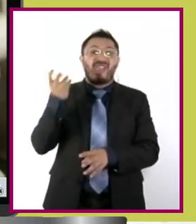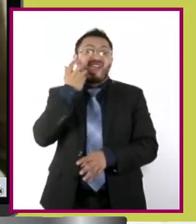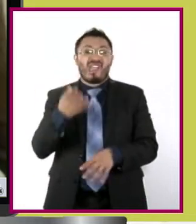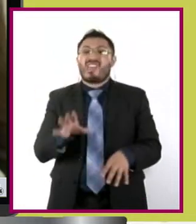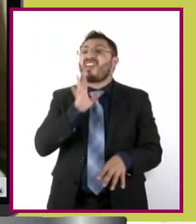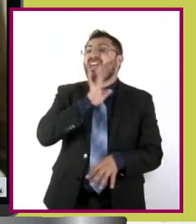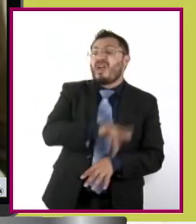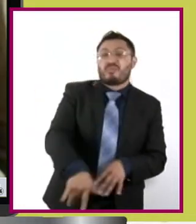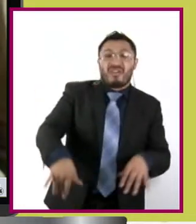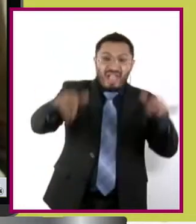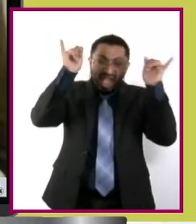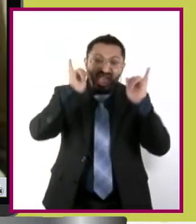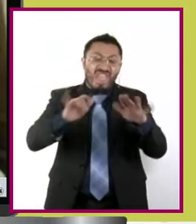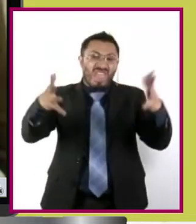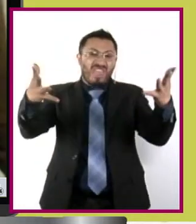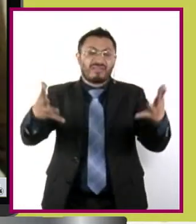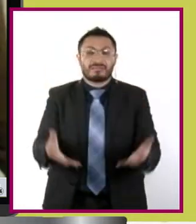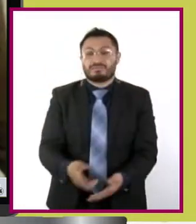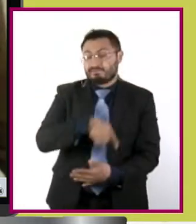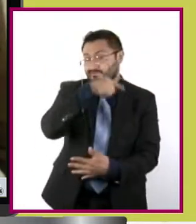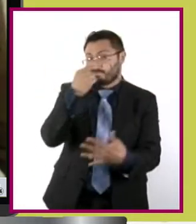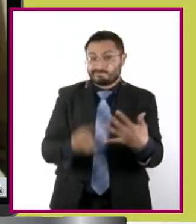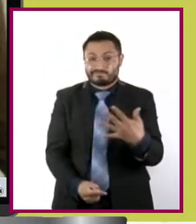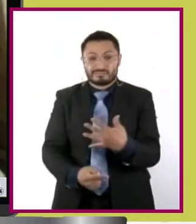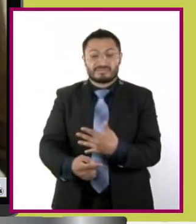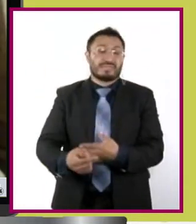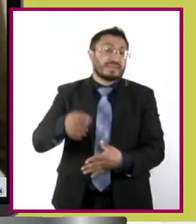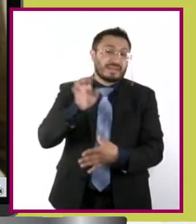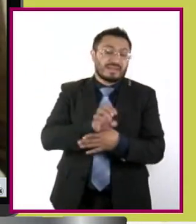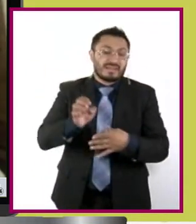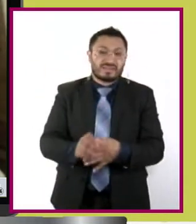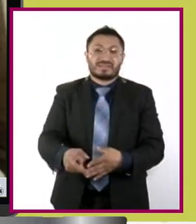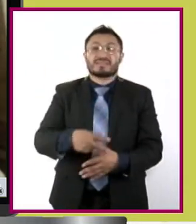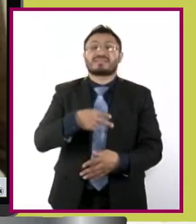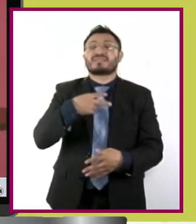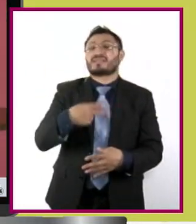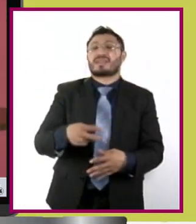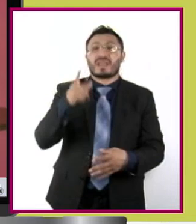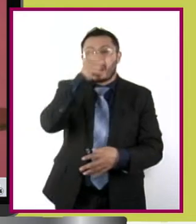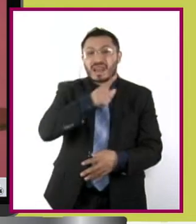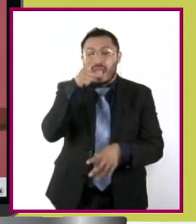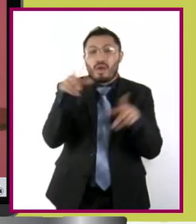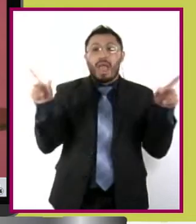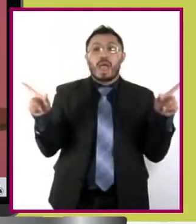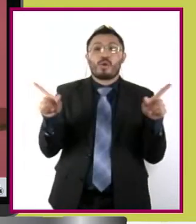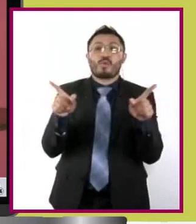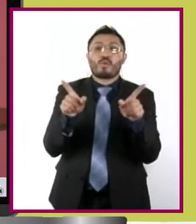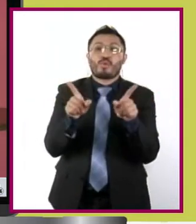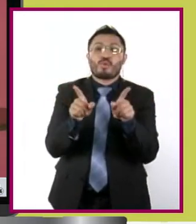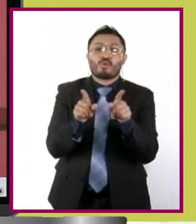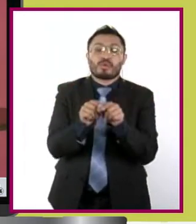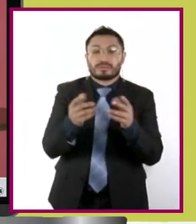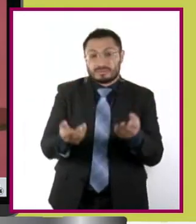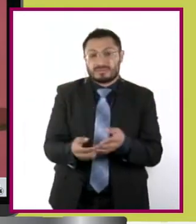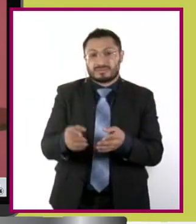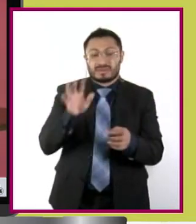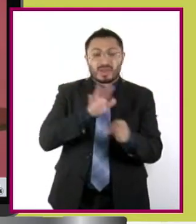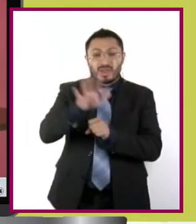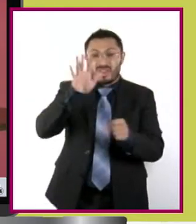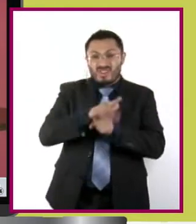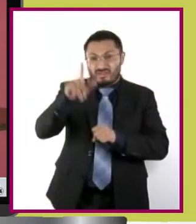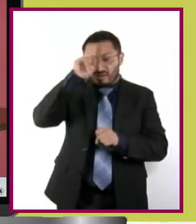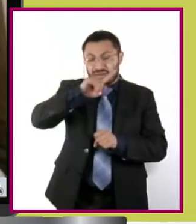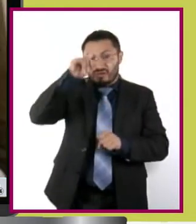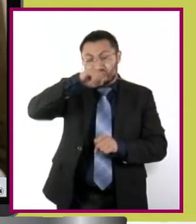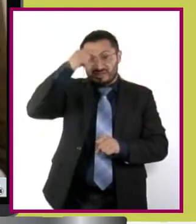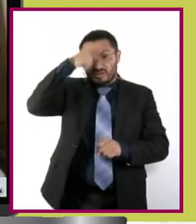chale, güey, etcétera, pues nuestro vocabulario se va limitando. Hilda, ¿qué consejo nos puedes dar para perder el